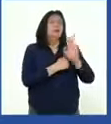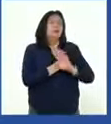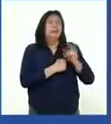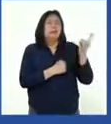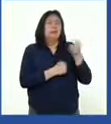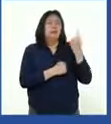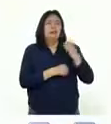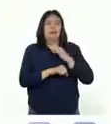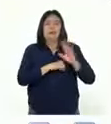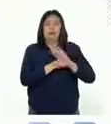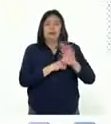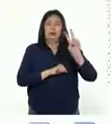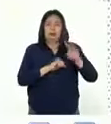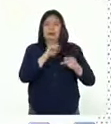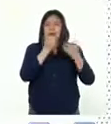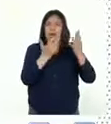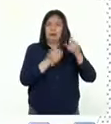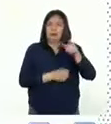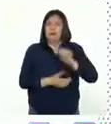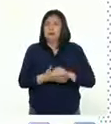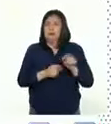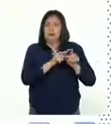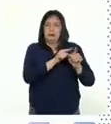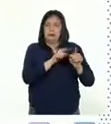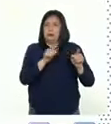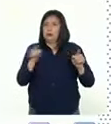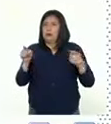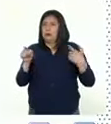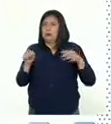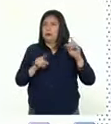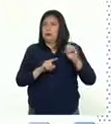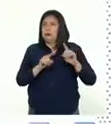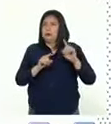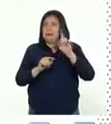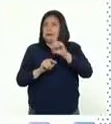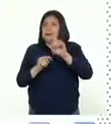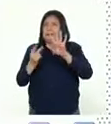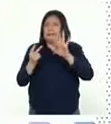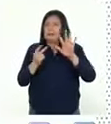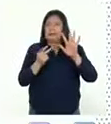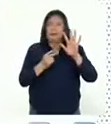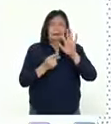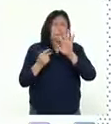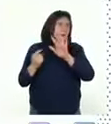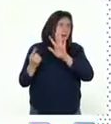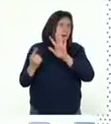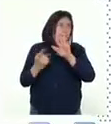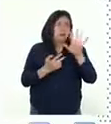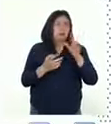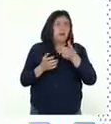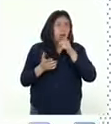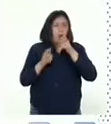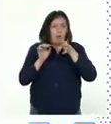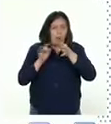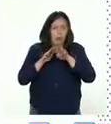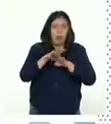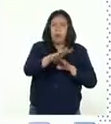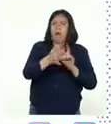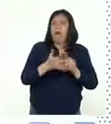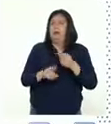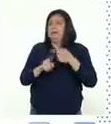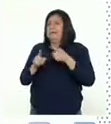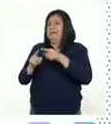año 2018. Ahí vi que en ese año hubo 165 casos de inundaciones. A diferencia de esto,